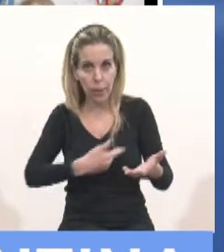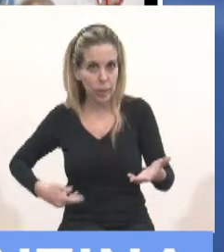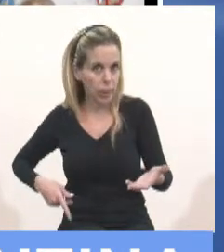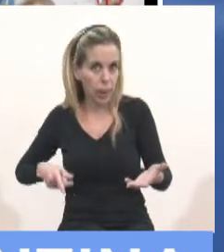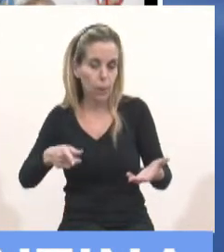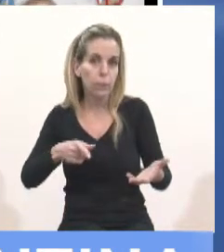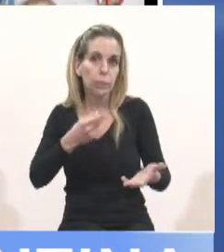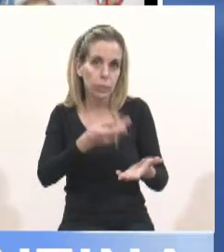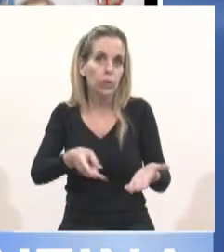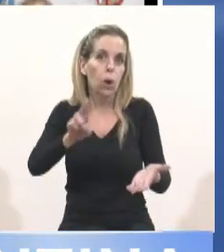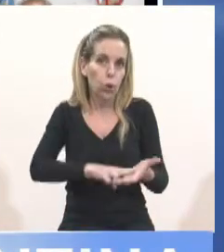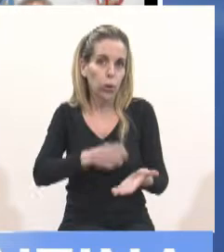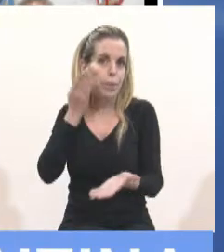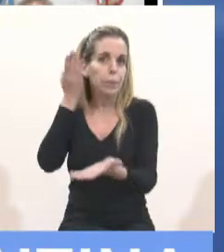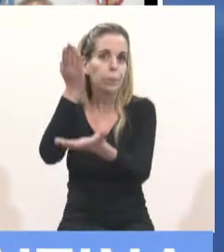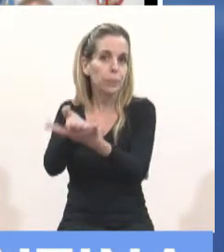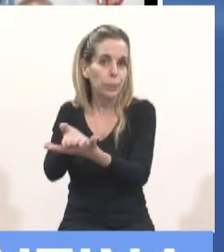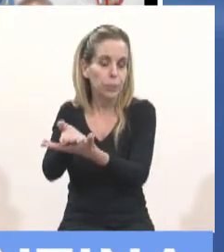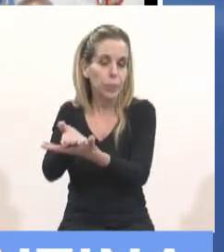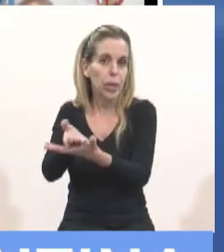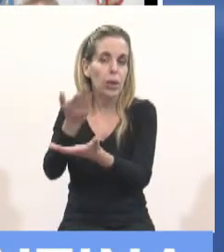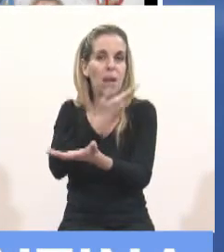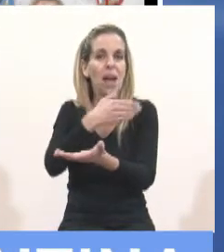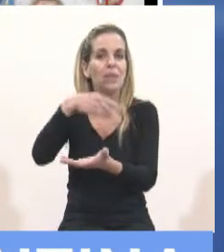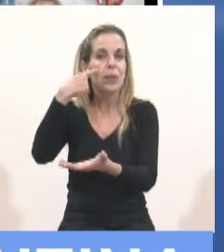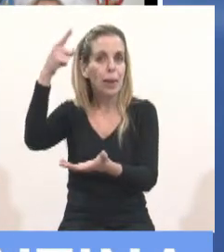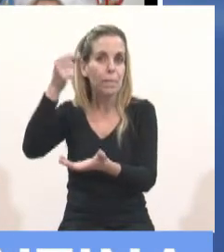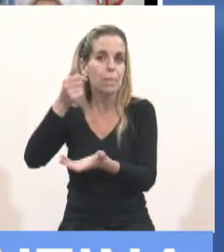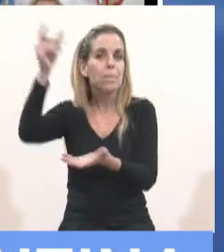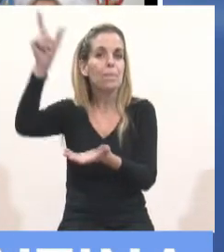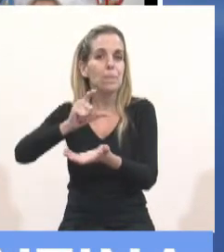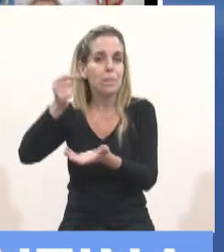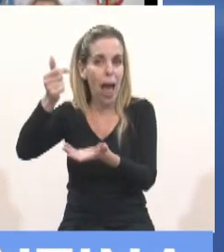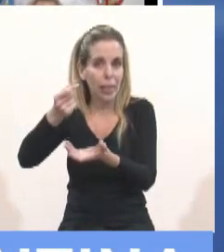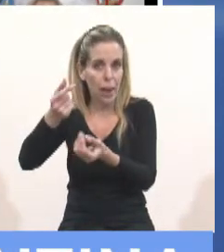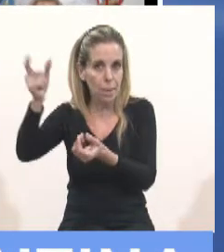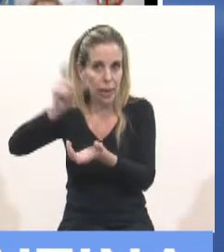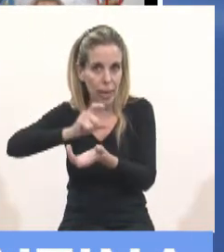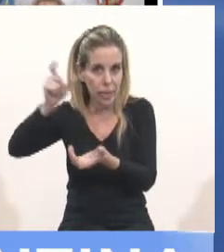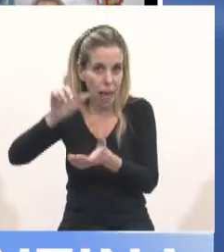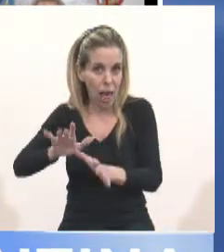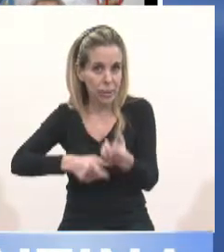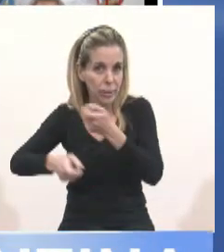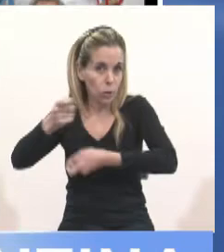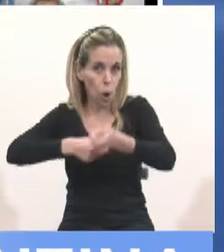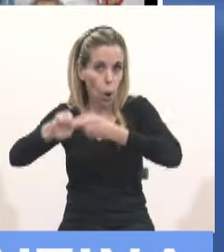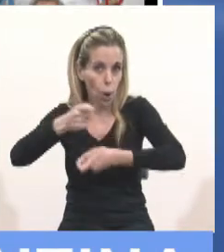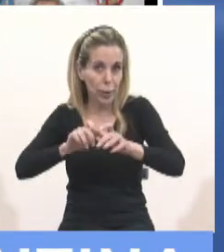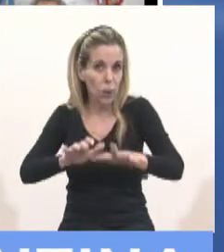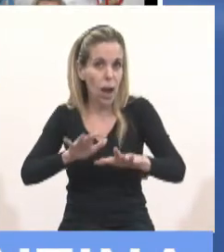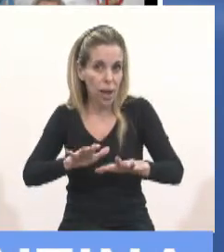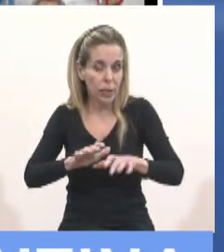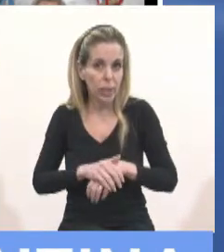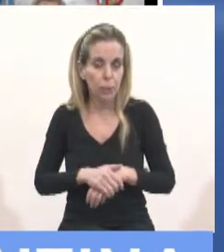hacer negocios, a imponer la bicicleta financiera. Eso es lo que pasó y eso es lo que